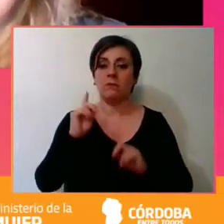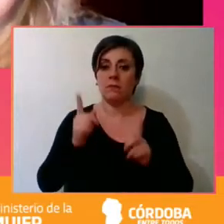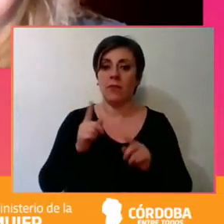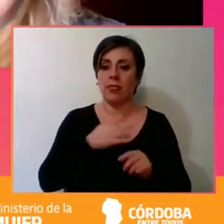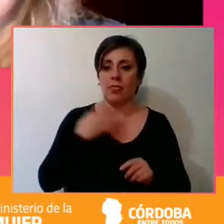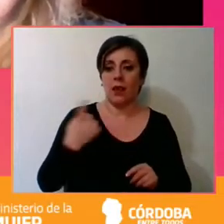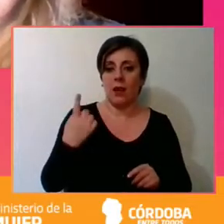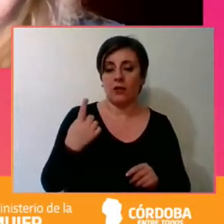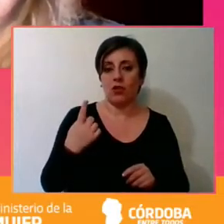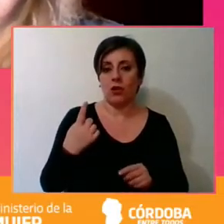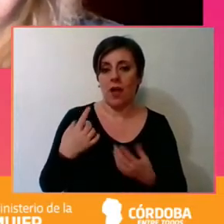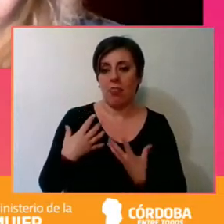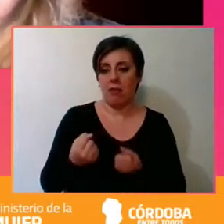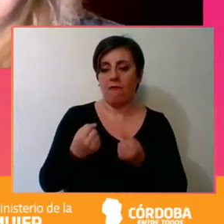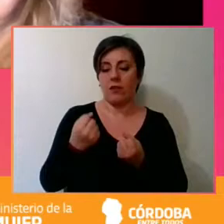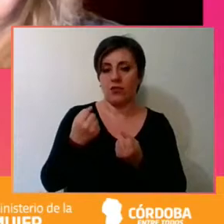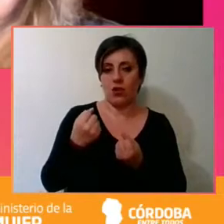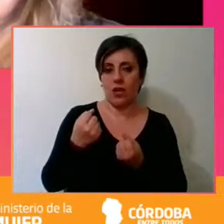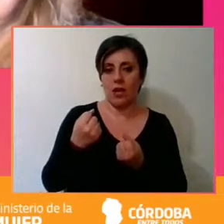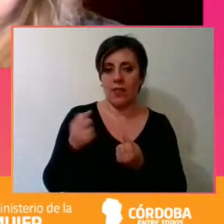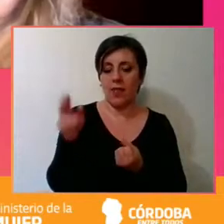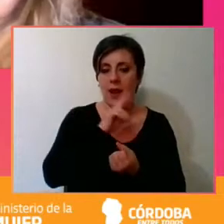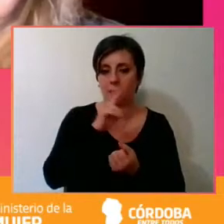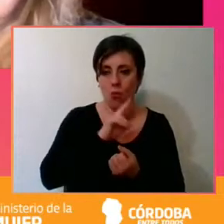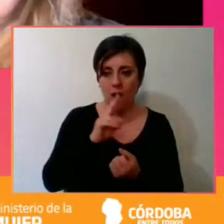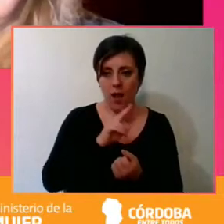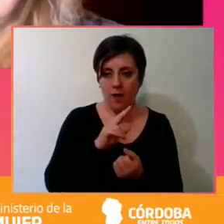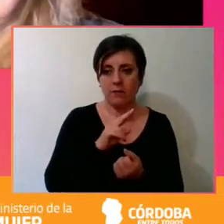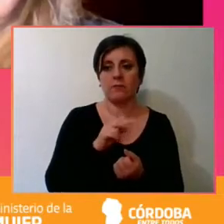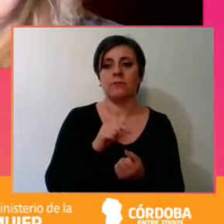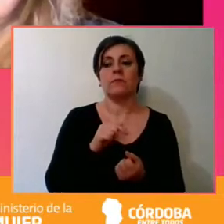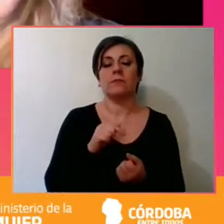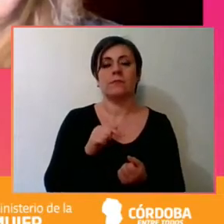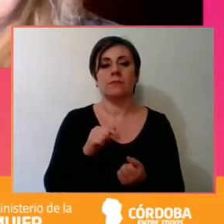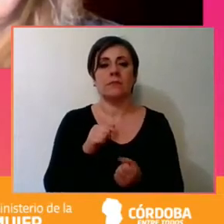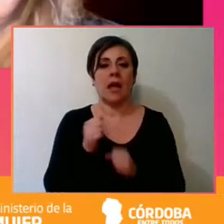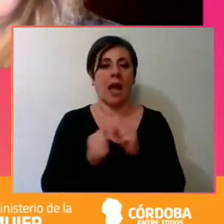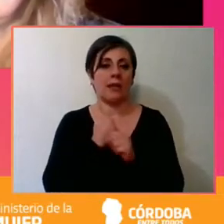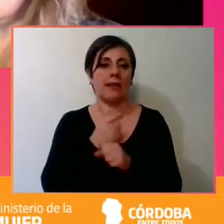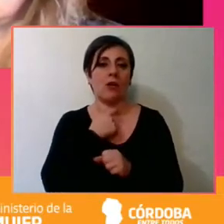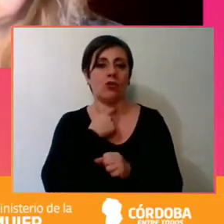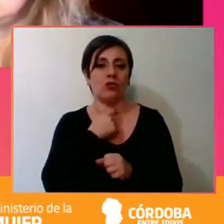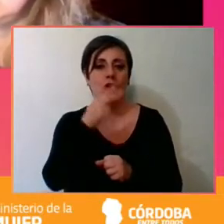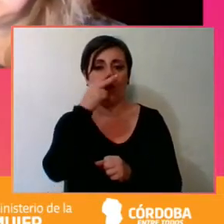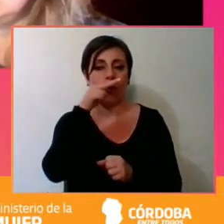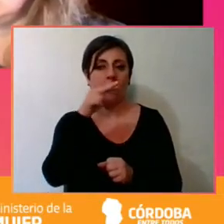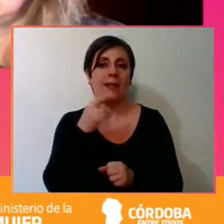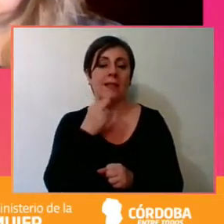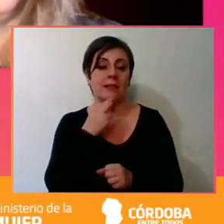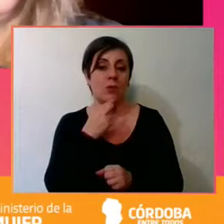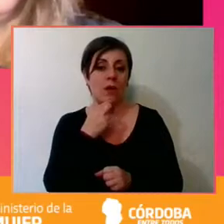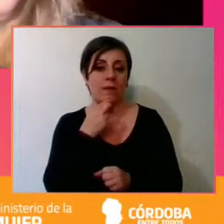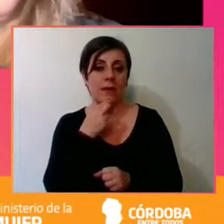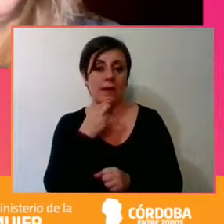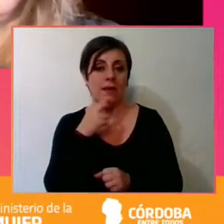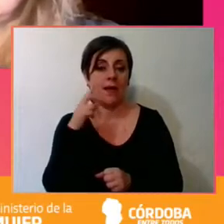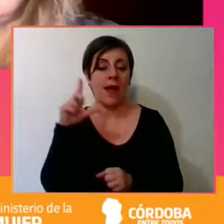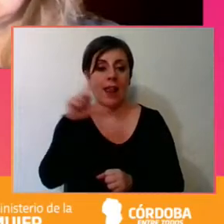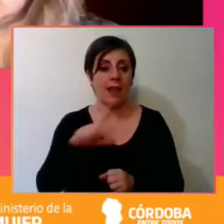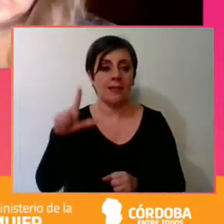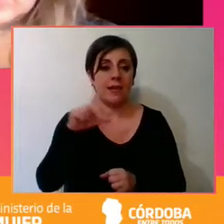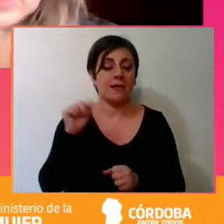de la Defensoría de la Mujer hasta agosto de 2019. Es licenciada en Derecho por